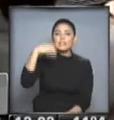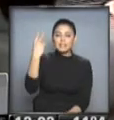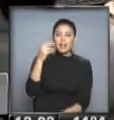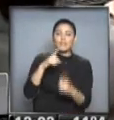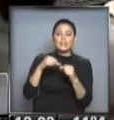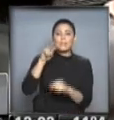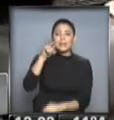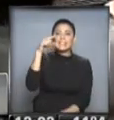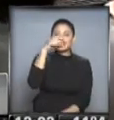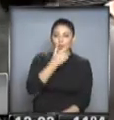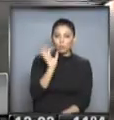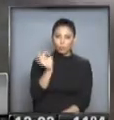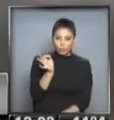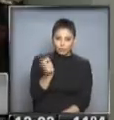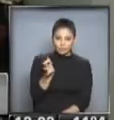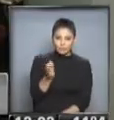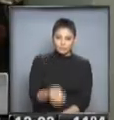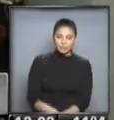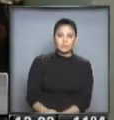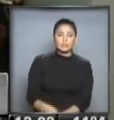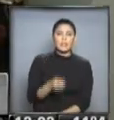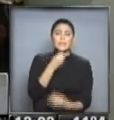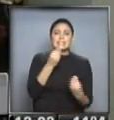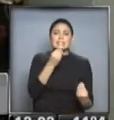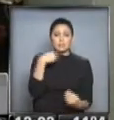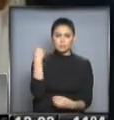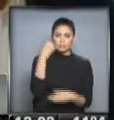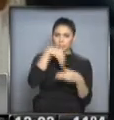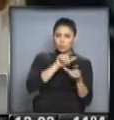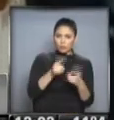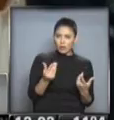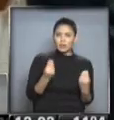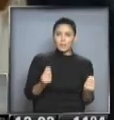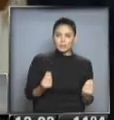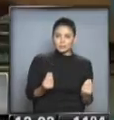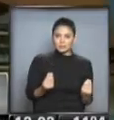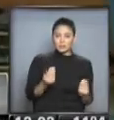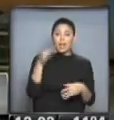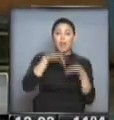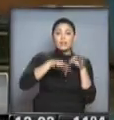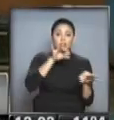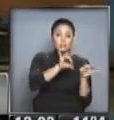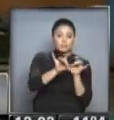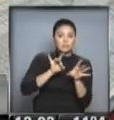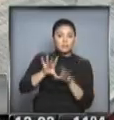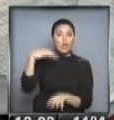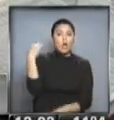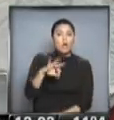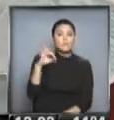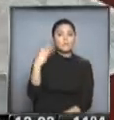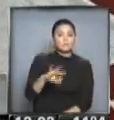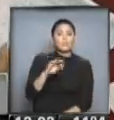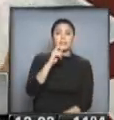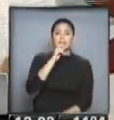del 27 de octubre. ¿Qué pasa si no votamos? Las elecciones primarias son obligatorias